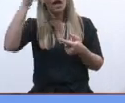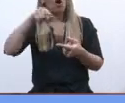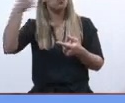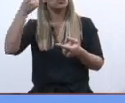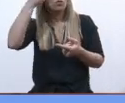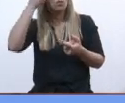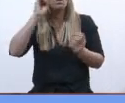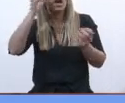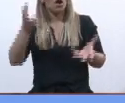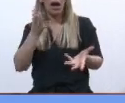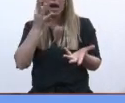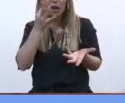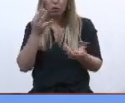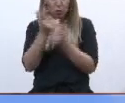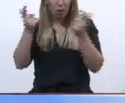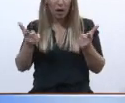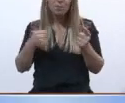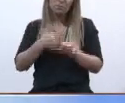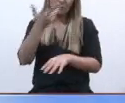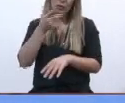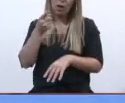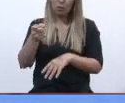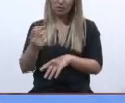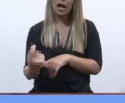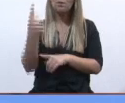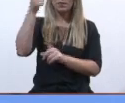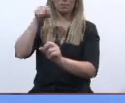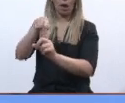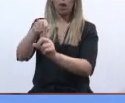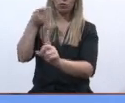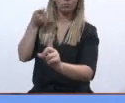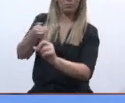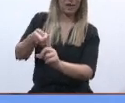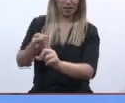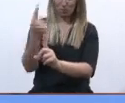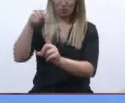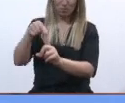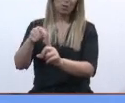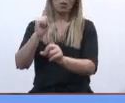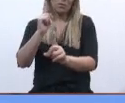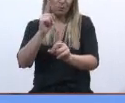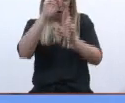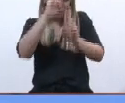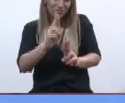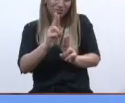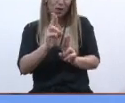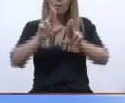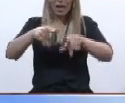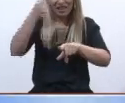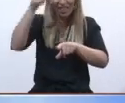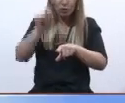mejor, le gustaría que él sea el primer sacrificado para honrar su propio plan.